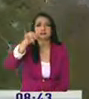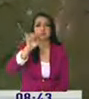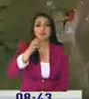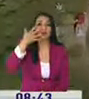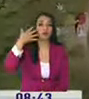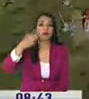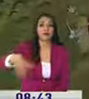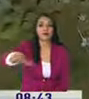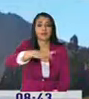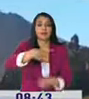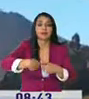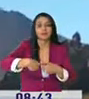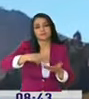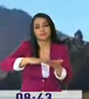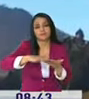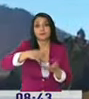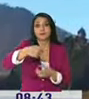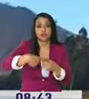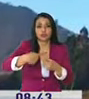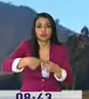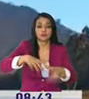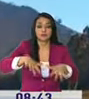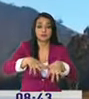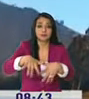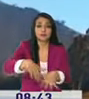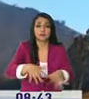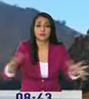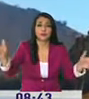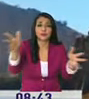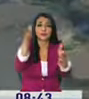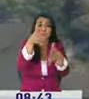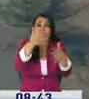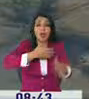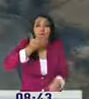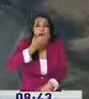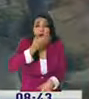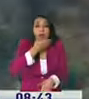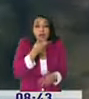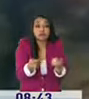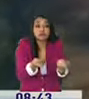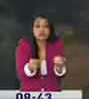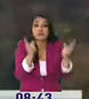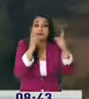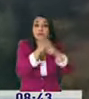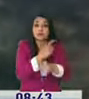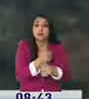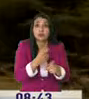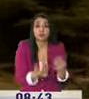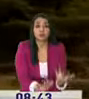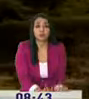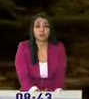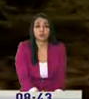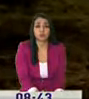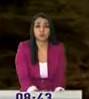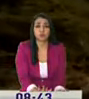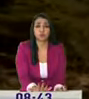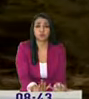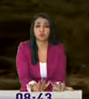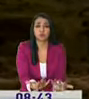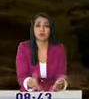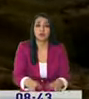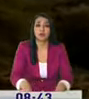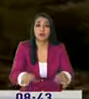capital. El terreno, la temperatura y la acción del viento dificultó su control, por lo que las llamas se extendieron por varias hectáreas de